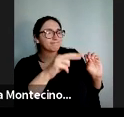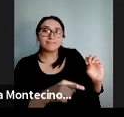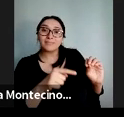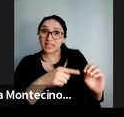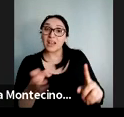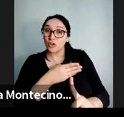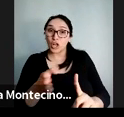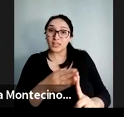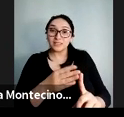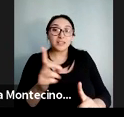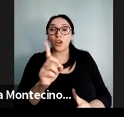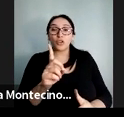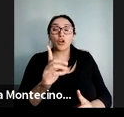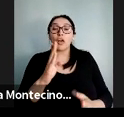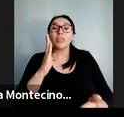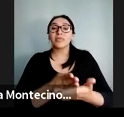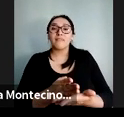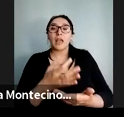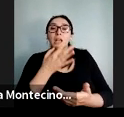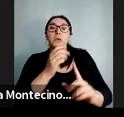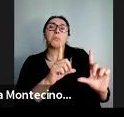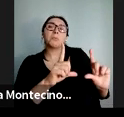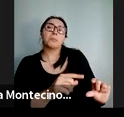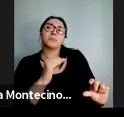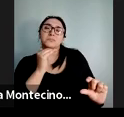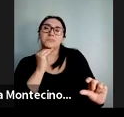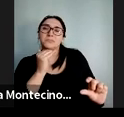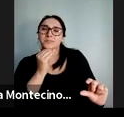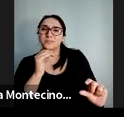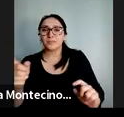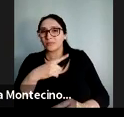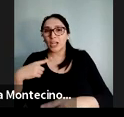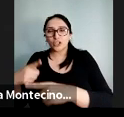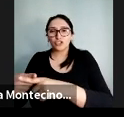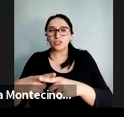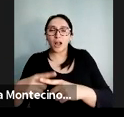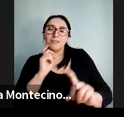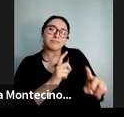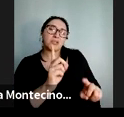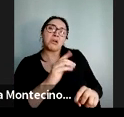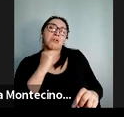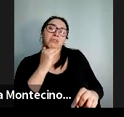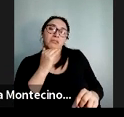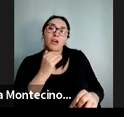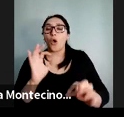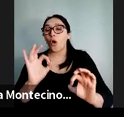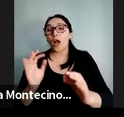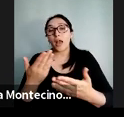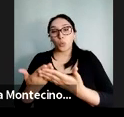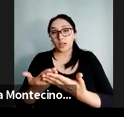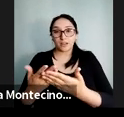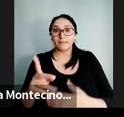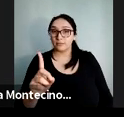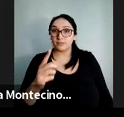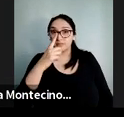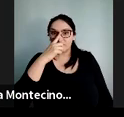¿cierto?, considerada o minimizada en el fondo a nivel social ni a nivel educativo, por ejemplo. Nos damos cuenta que este tipo